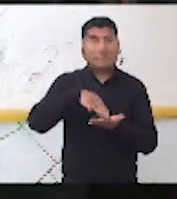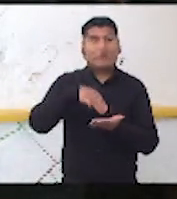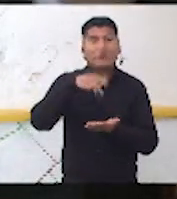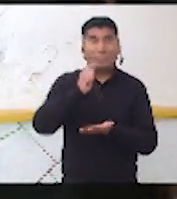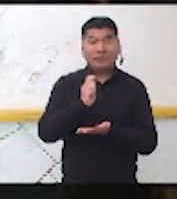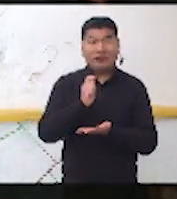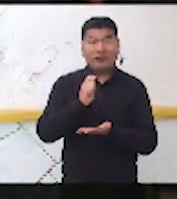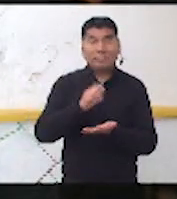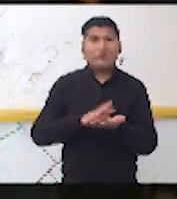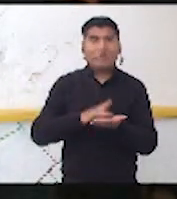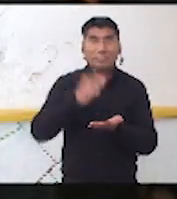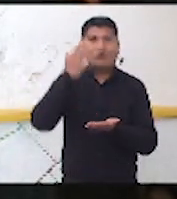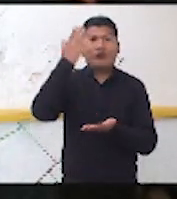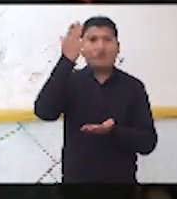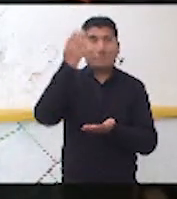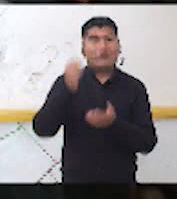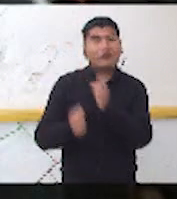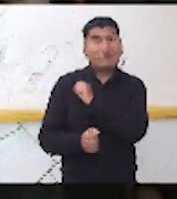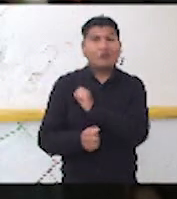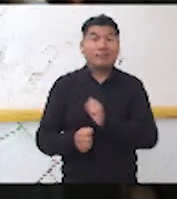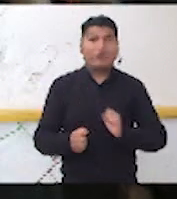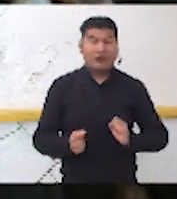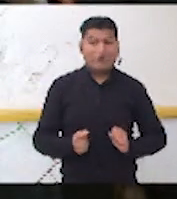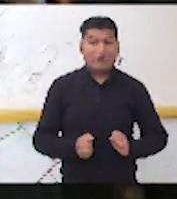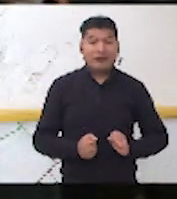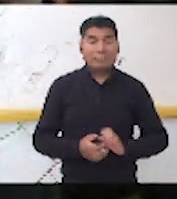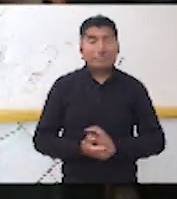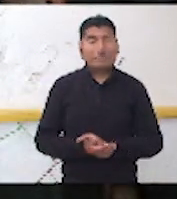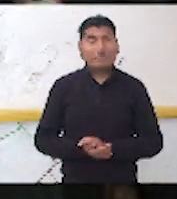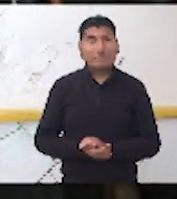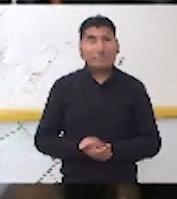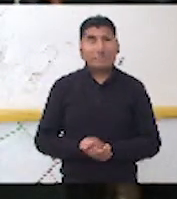Mateo. Gloria a ti, Señor.